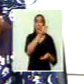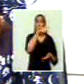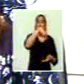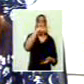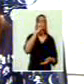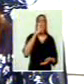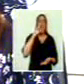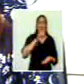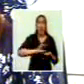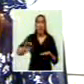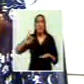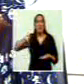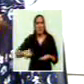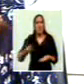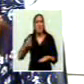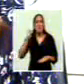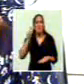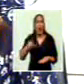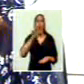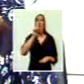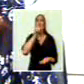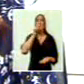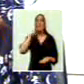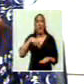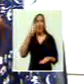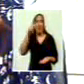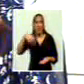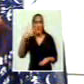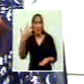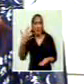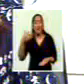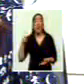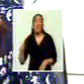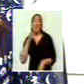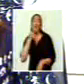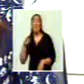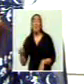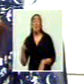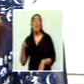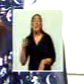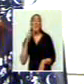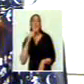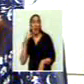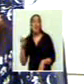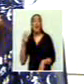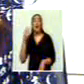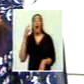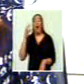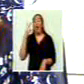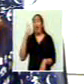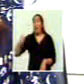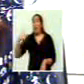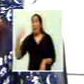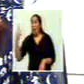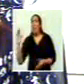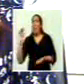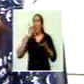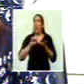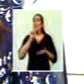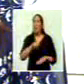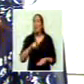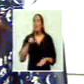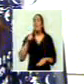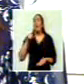PBI. Más que Inglaterra. Inglaterra destina el 2,1% a la OTAN. Grecia destina el 2